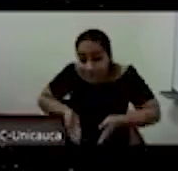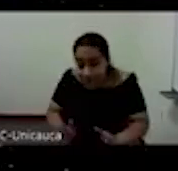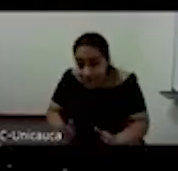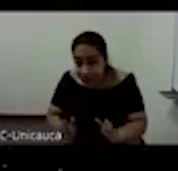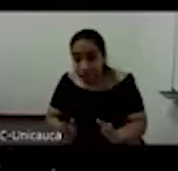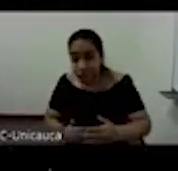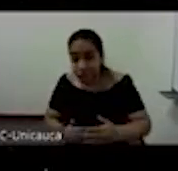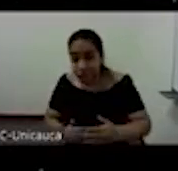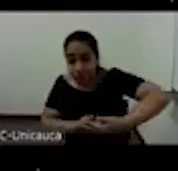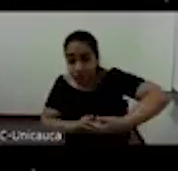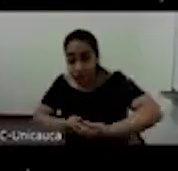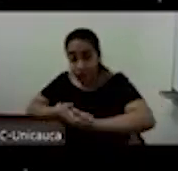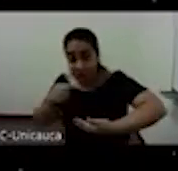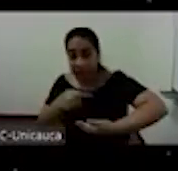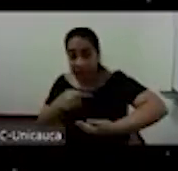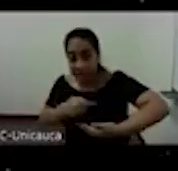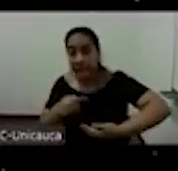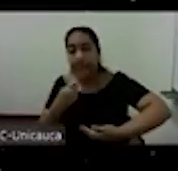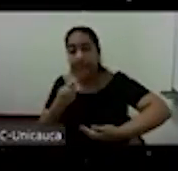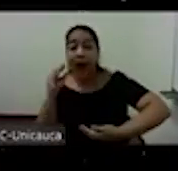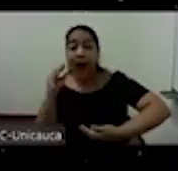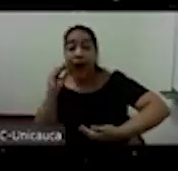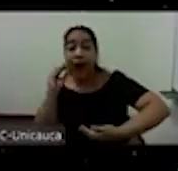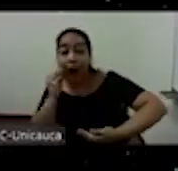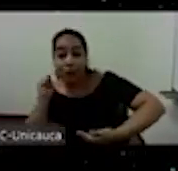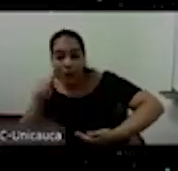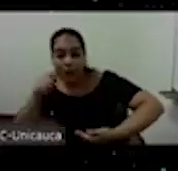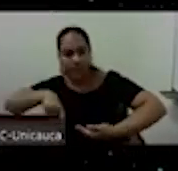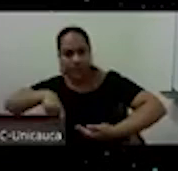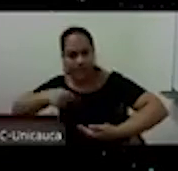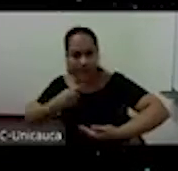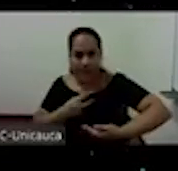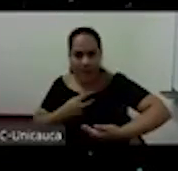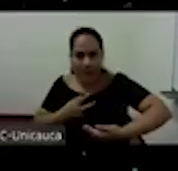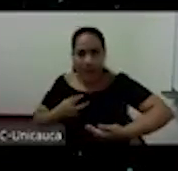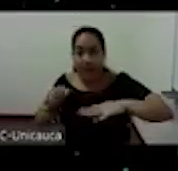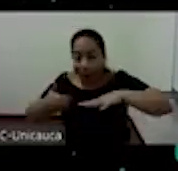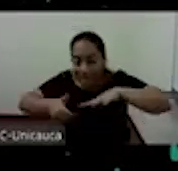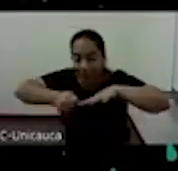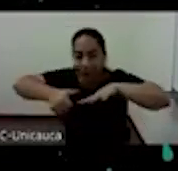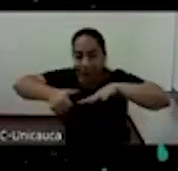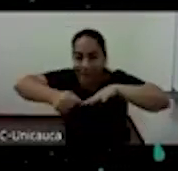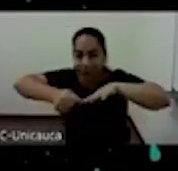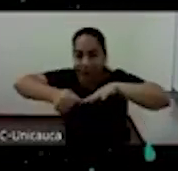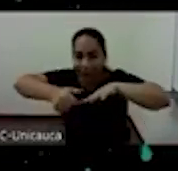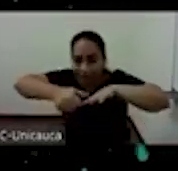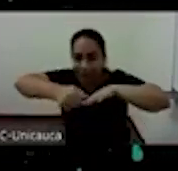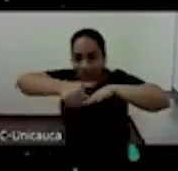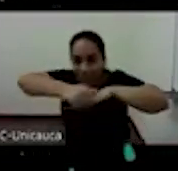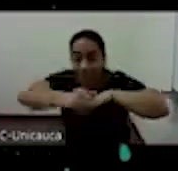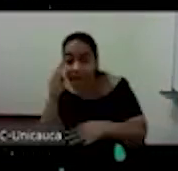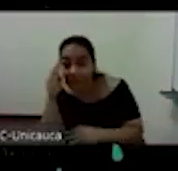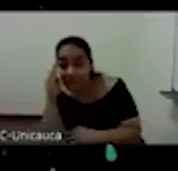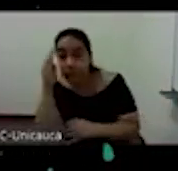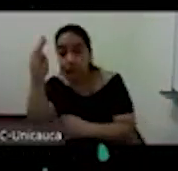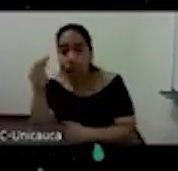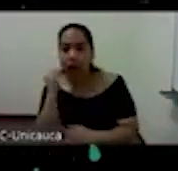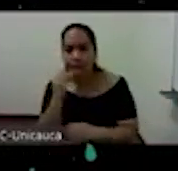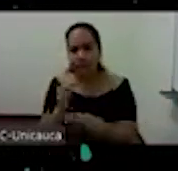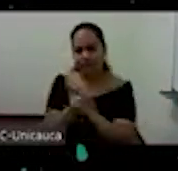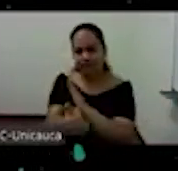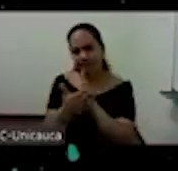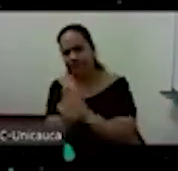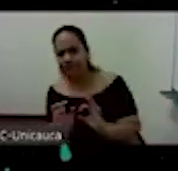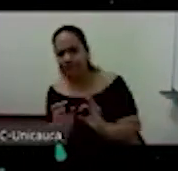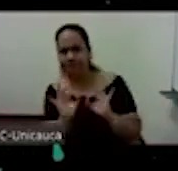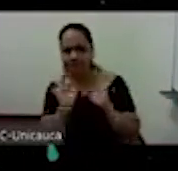también una mayora tejedora debe cortarle las uñas para que la niña cuando crezca tenga el don de tejer con habilidad.